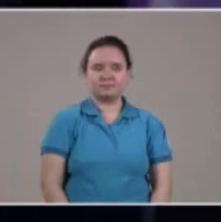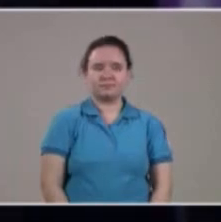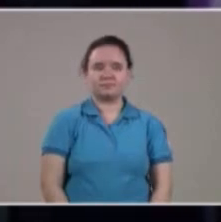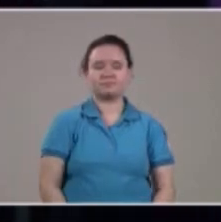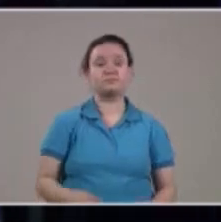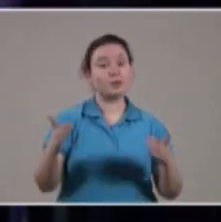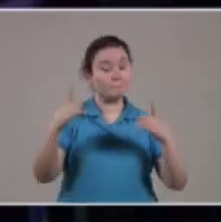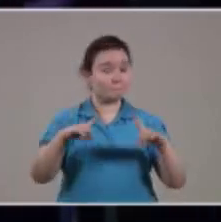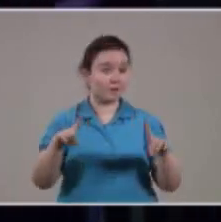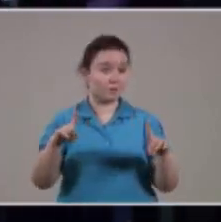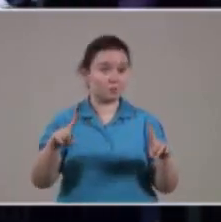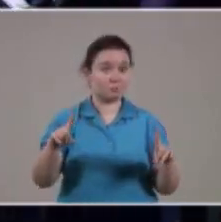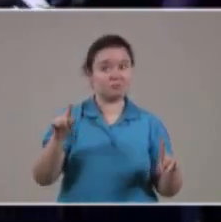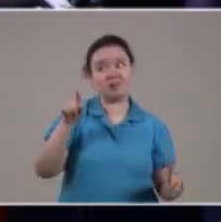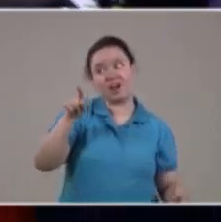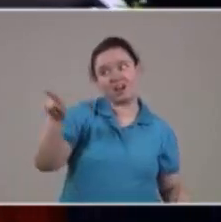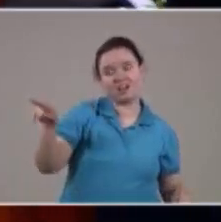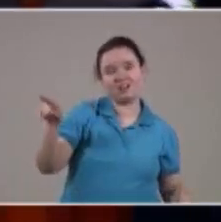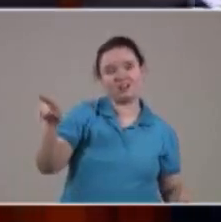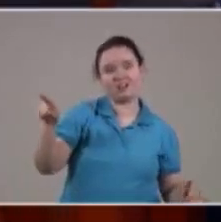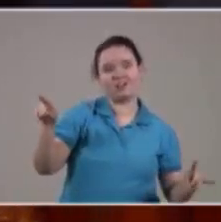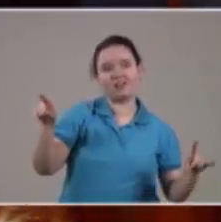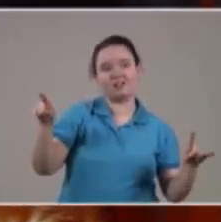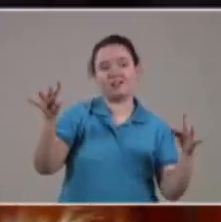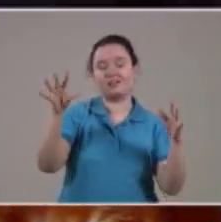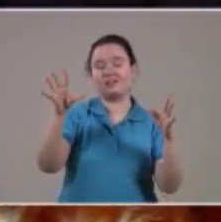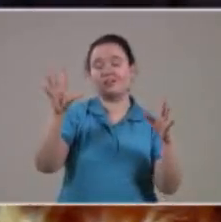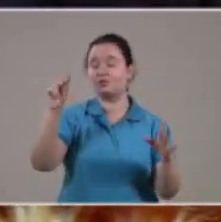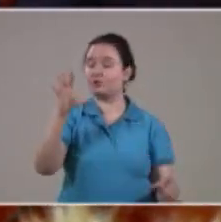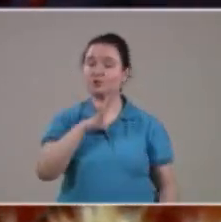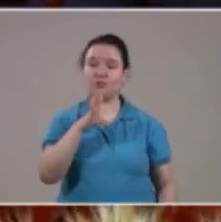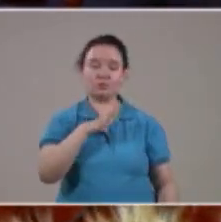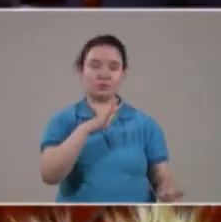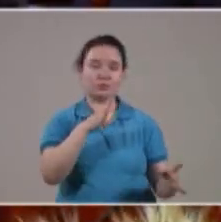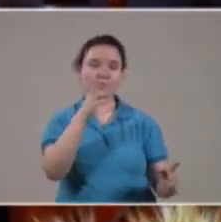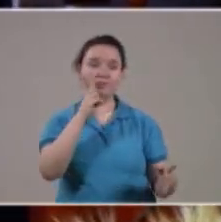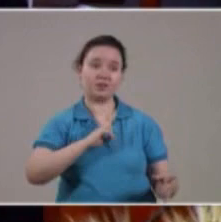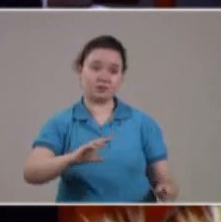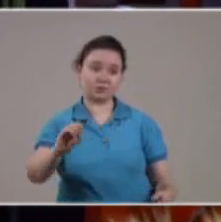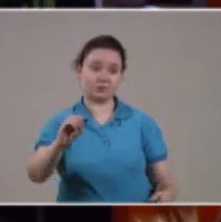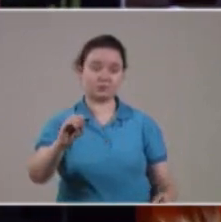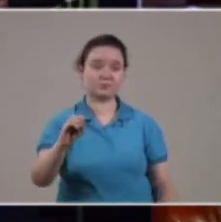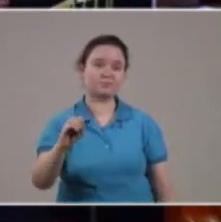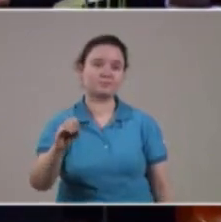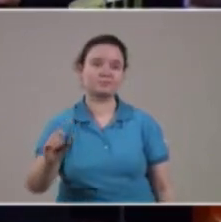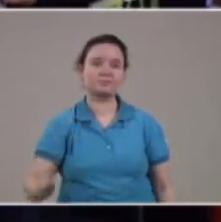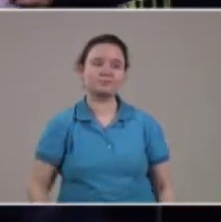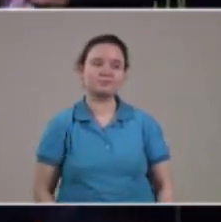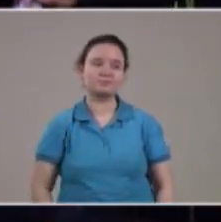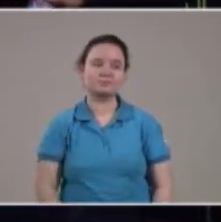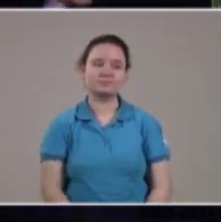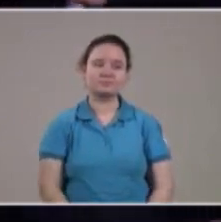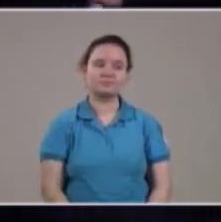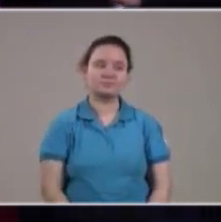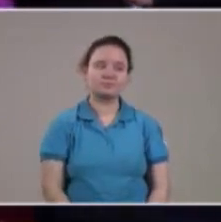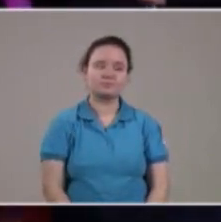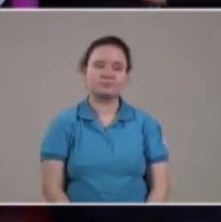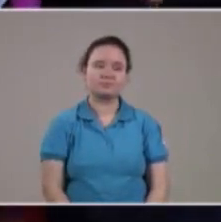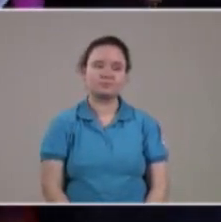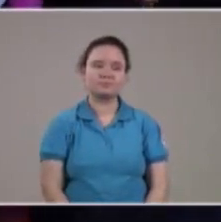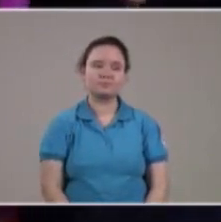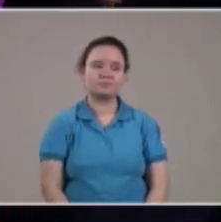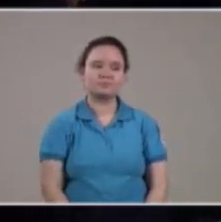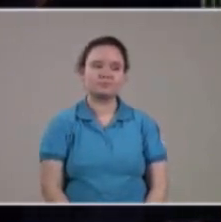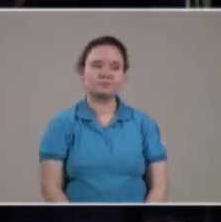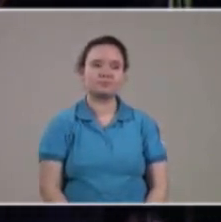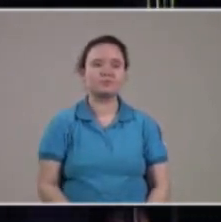Pero en cambio a ella la dejó sin fruto, porque se quedó en la esterilidad. Y más